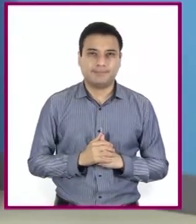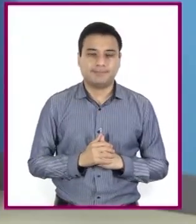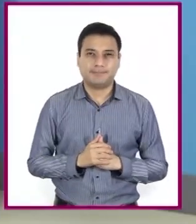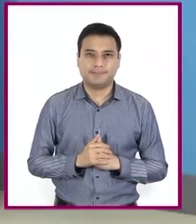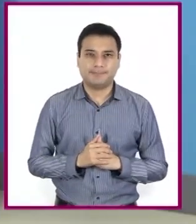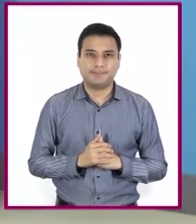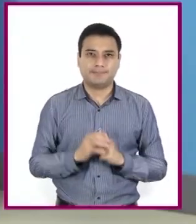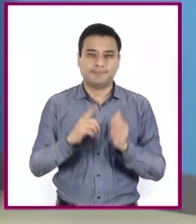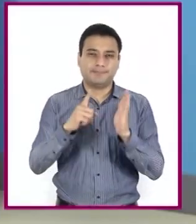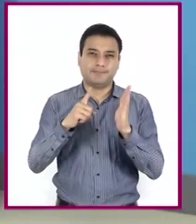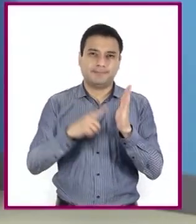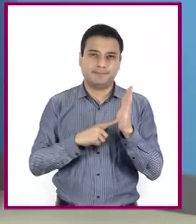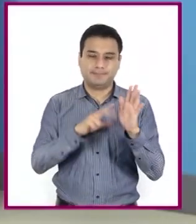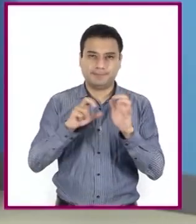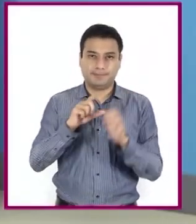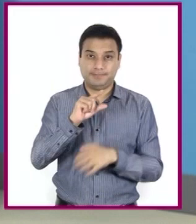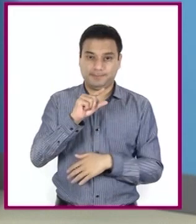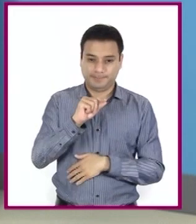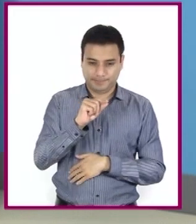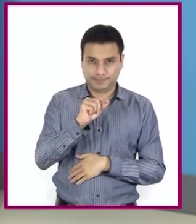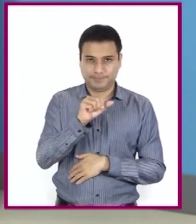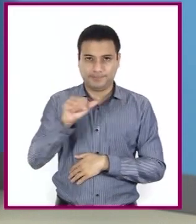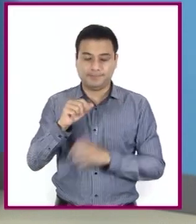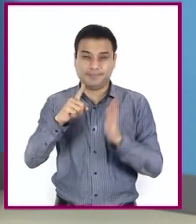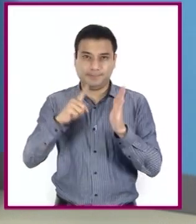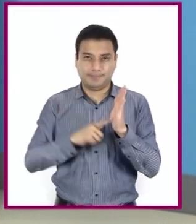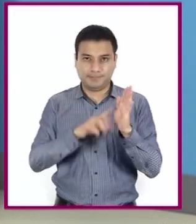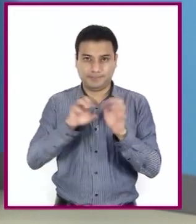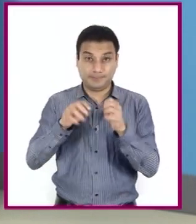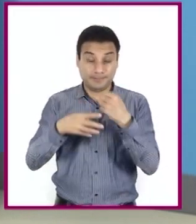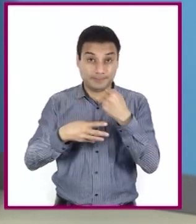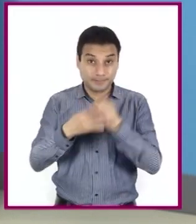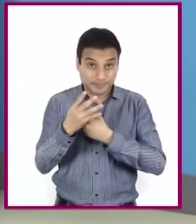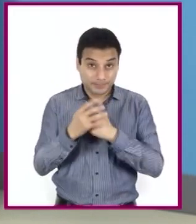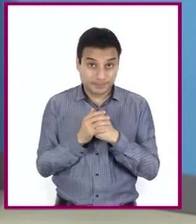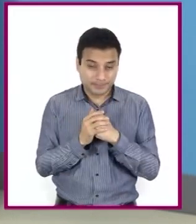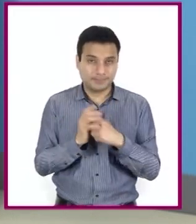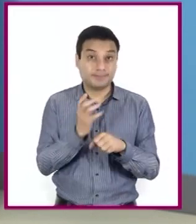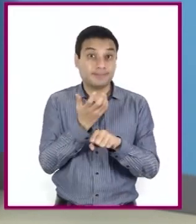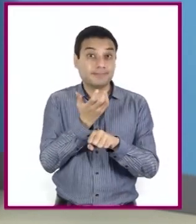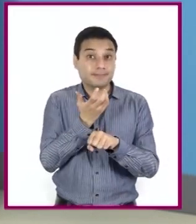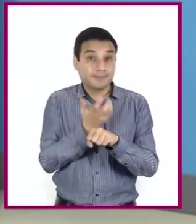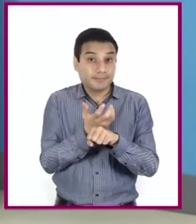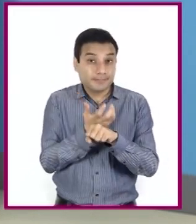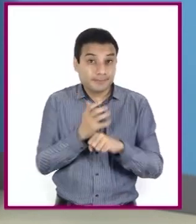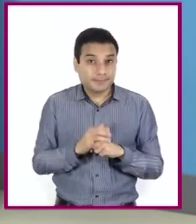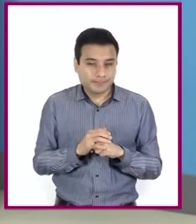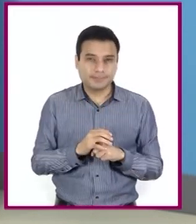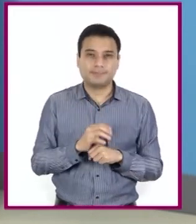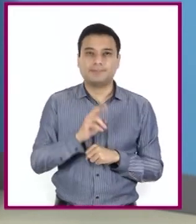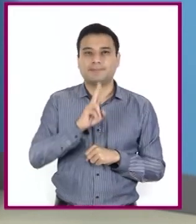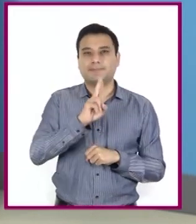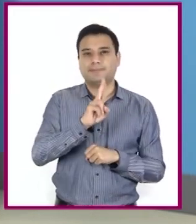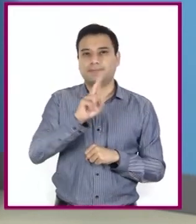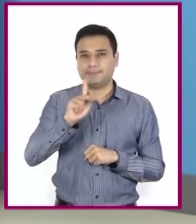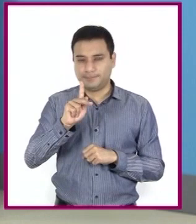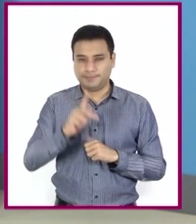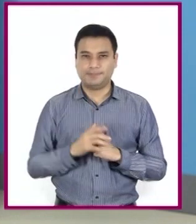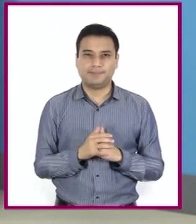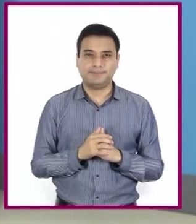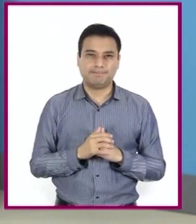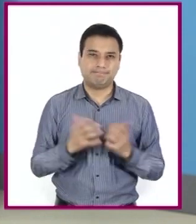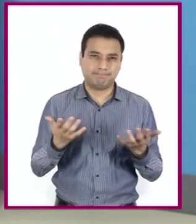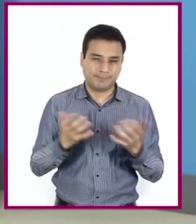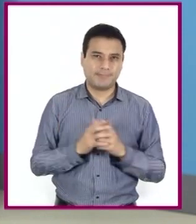Entre 1870 y 1914, Estados Unidos de América, Gran Bretaña,